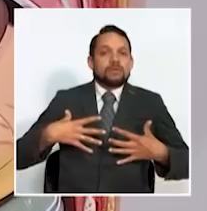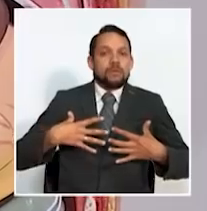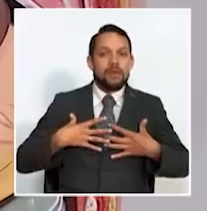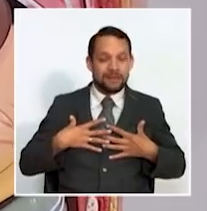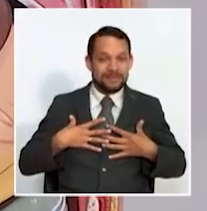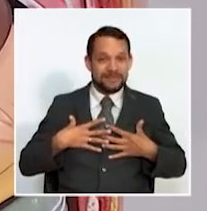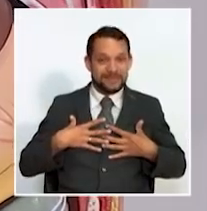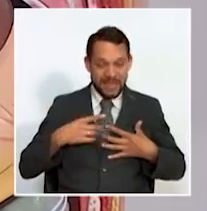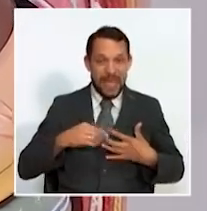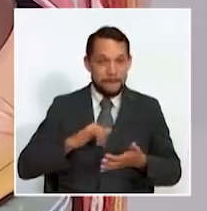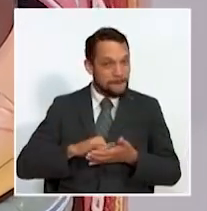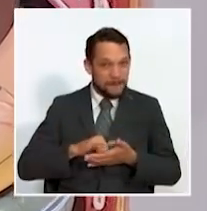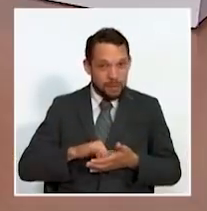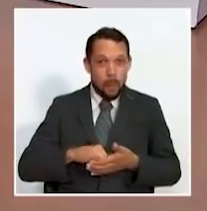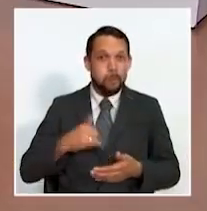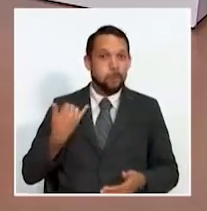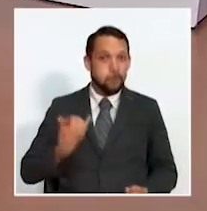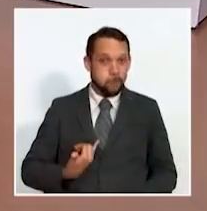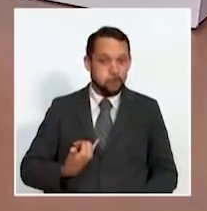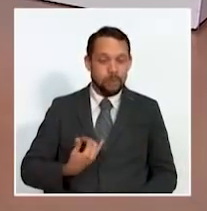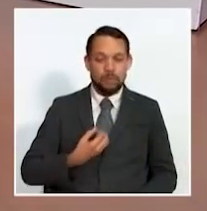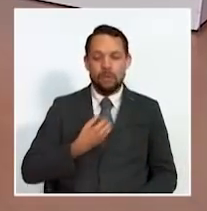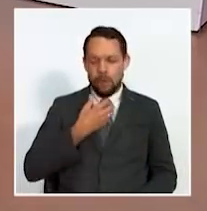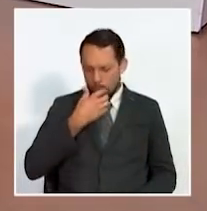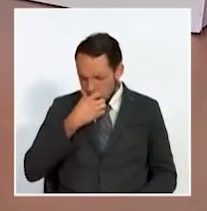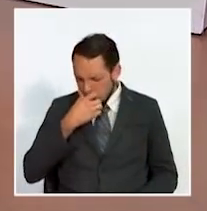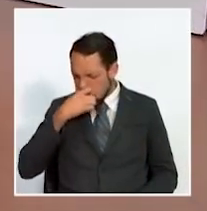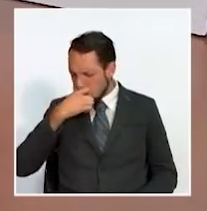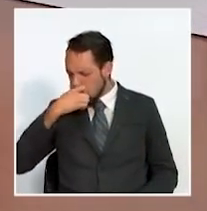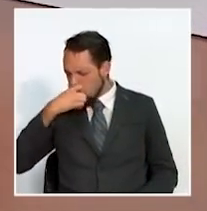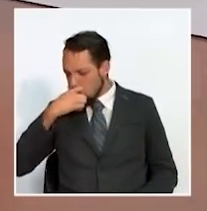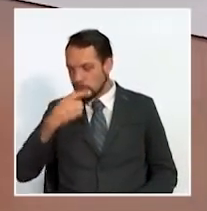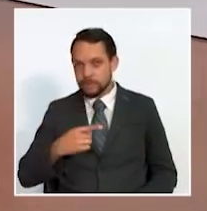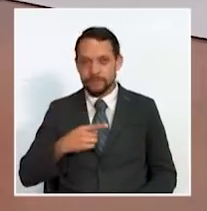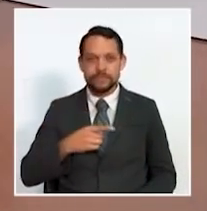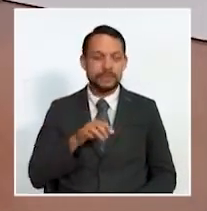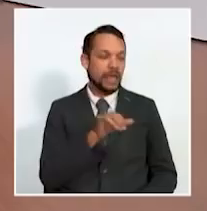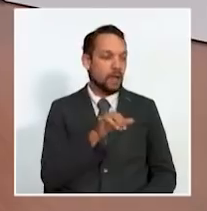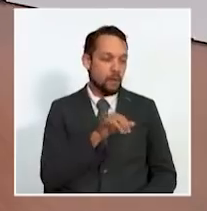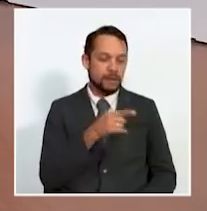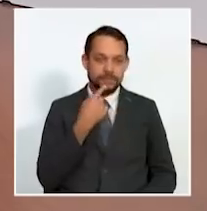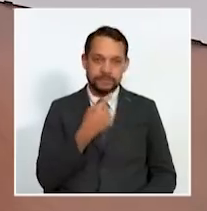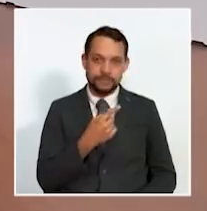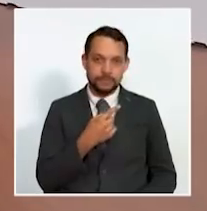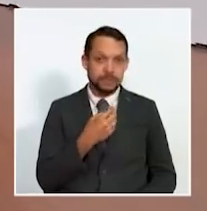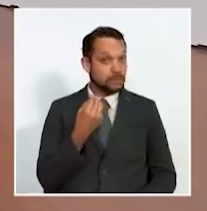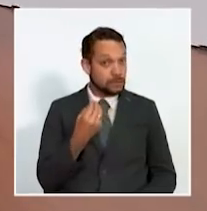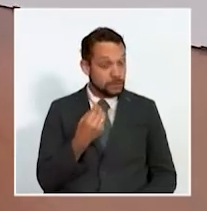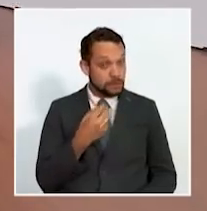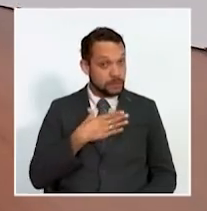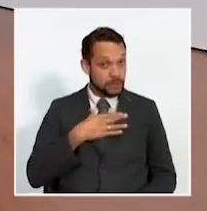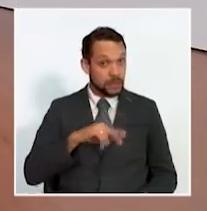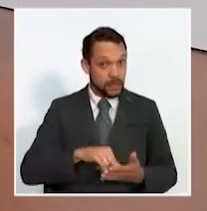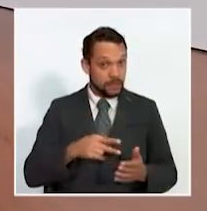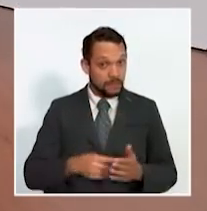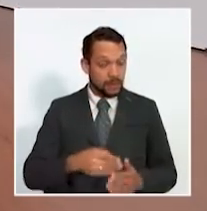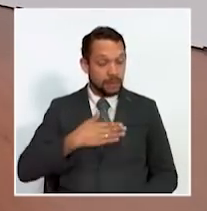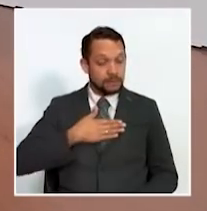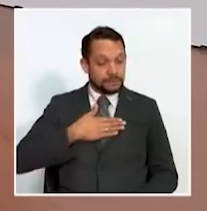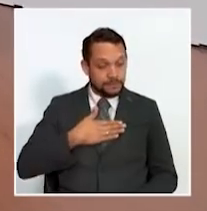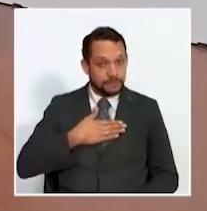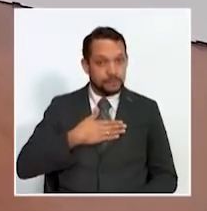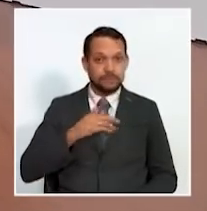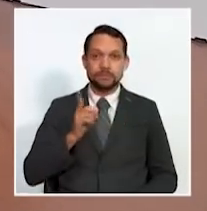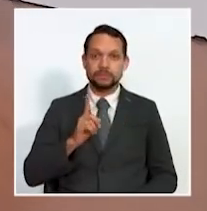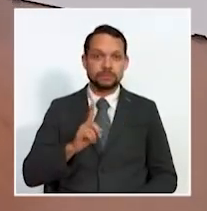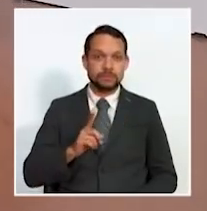tos. Pero resulta que, como lo dice mi tío Jorge Enrique, la tos no siempre es asma, la tos no siempre es una